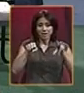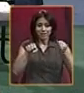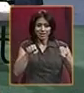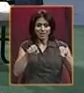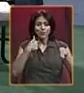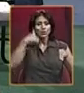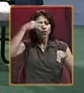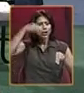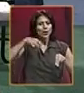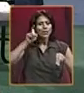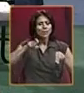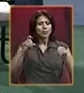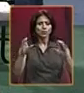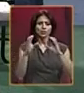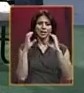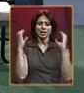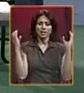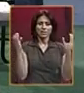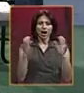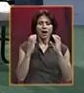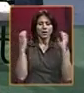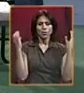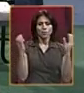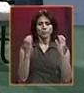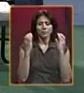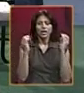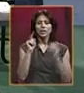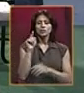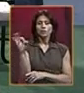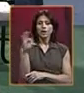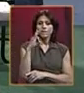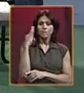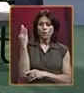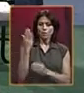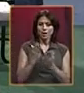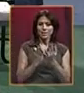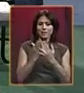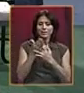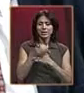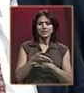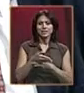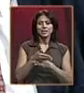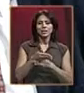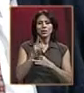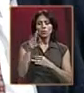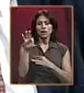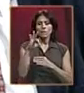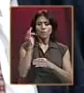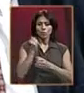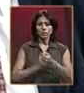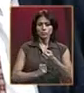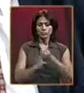es una forma de, mediante una vía institucional, además